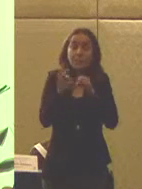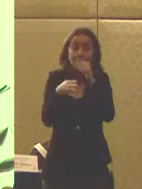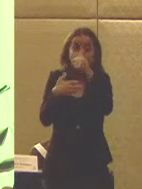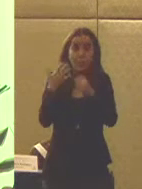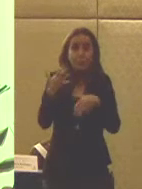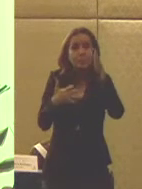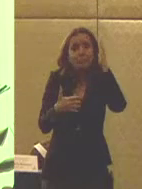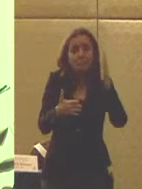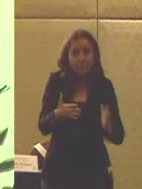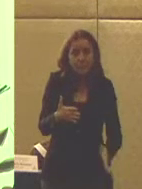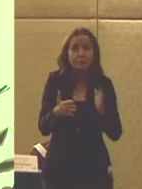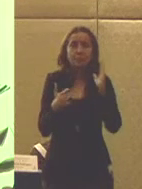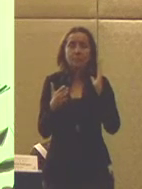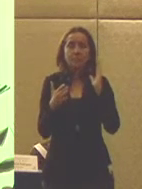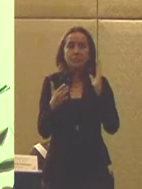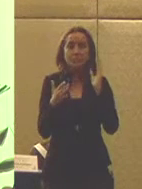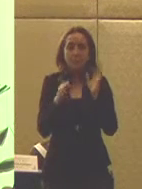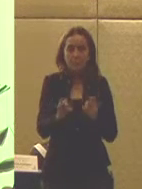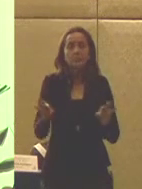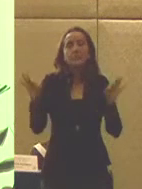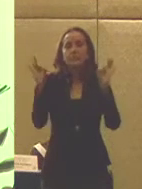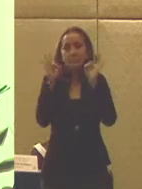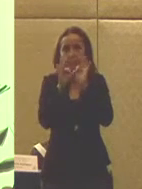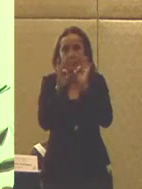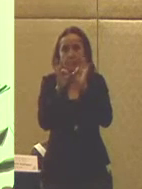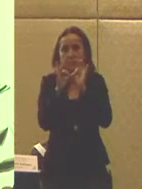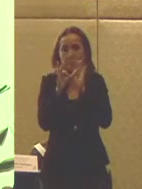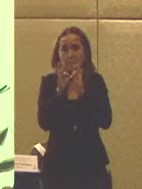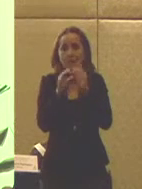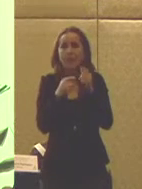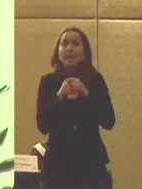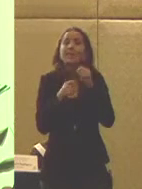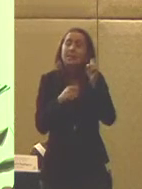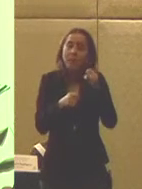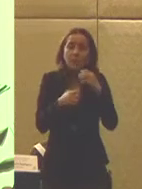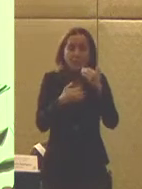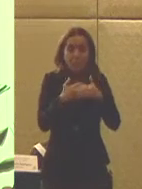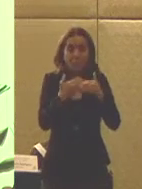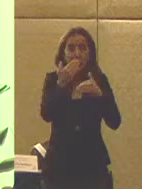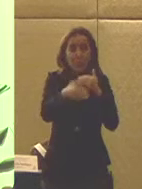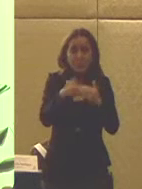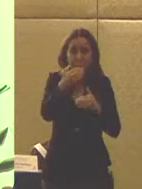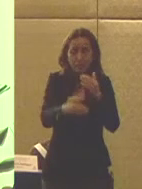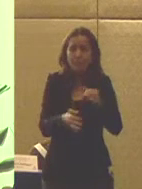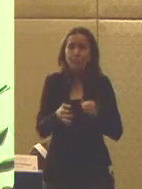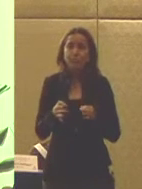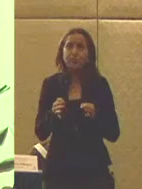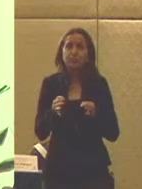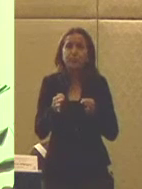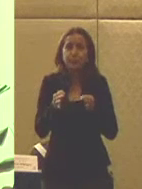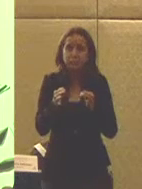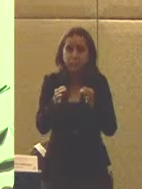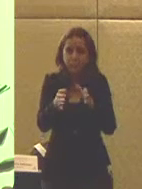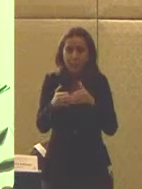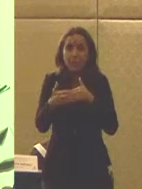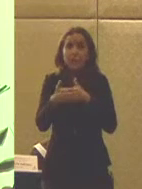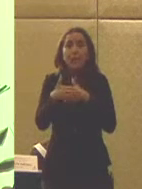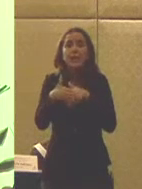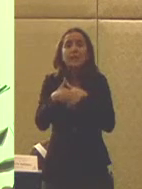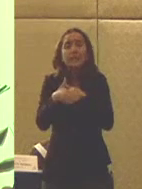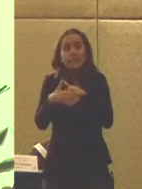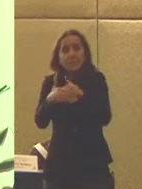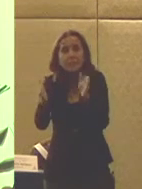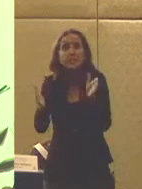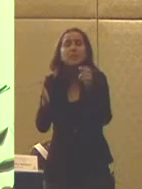los procesos de adquisiciones que suelen ser demorados y que también pues limitan la accesibilidad a esta propia característica de